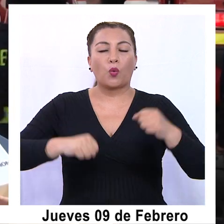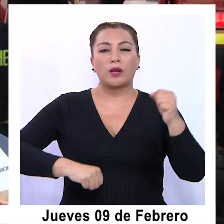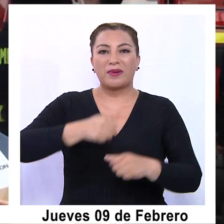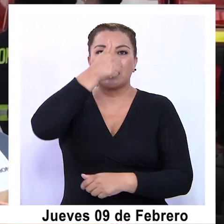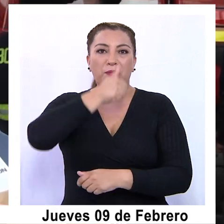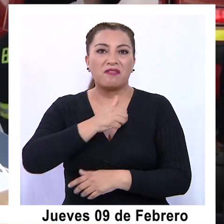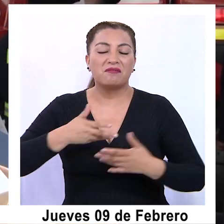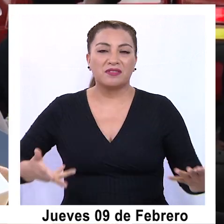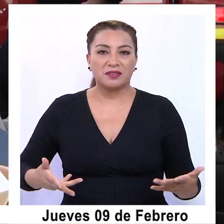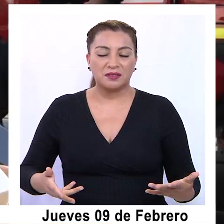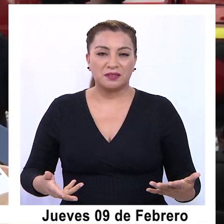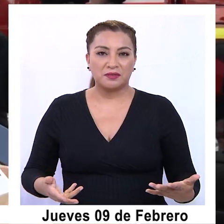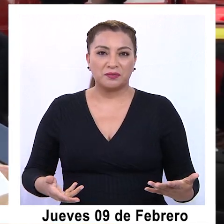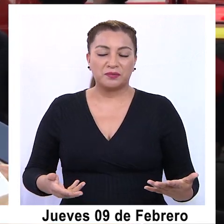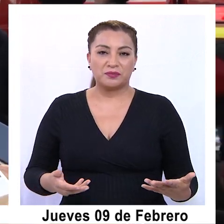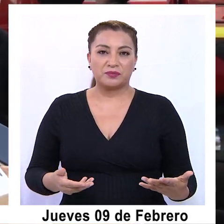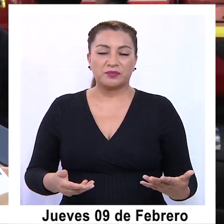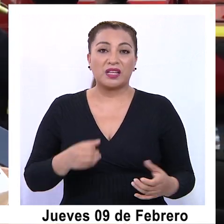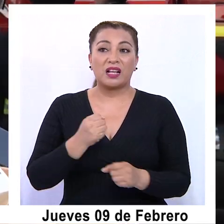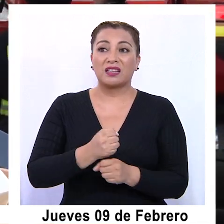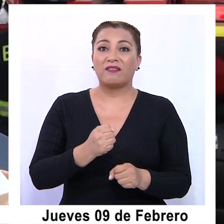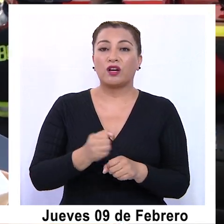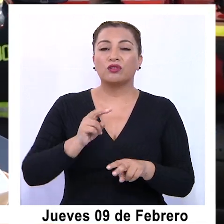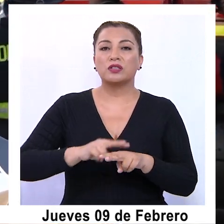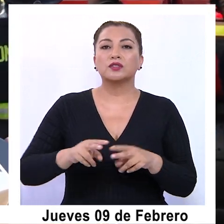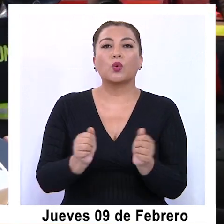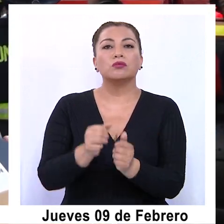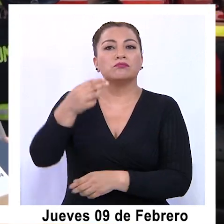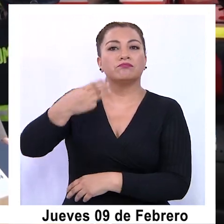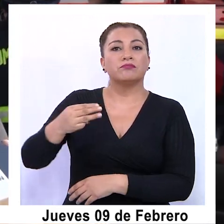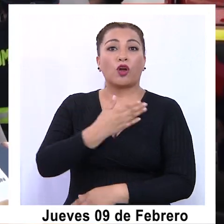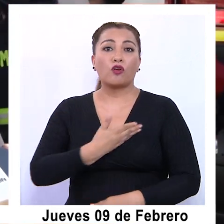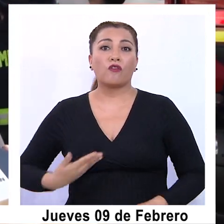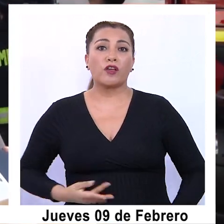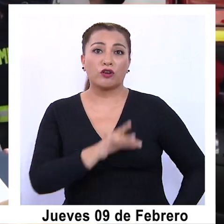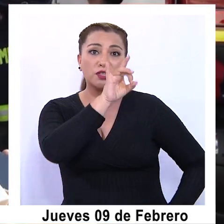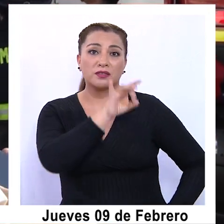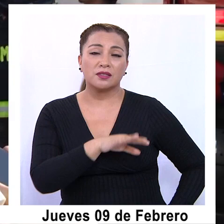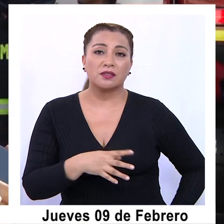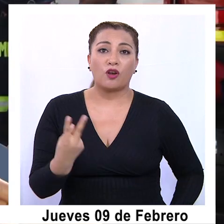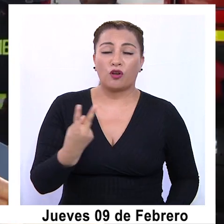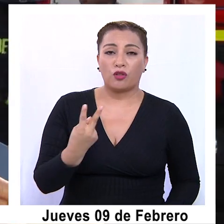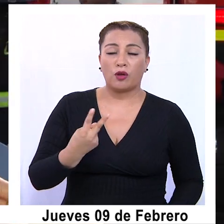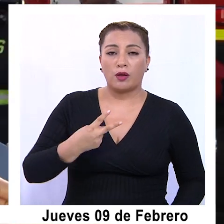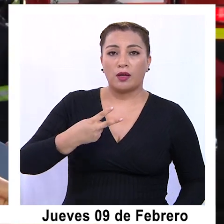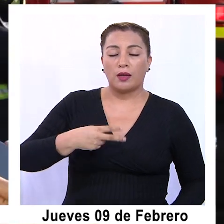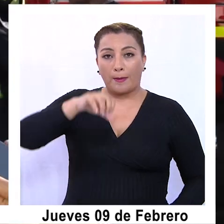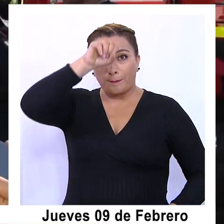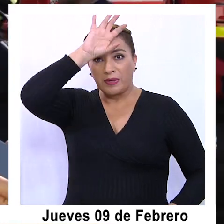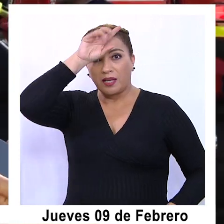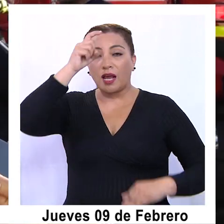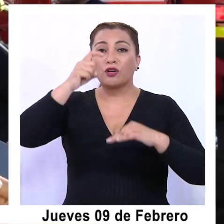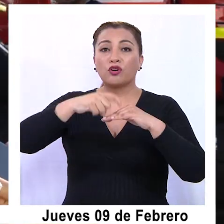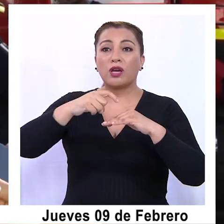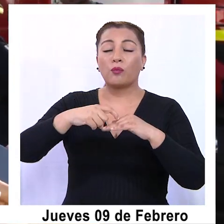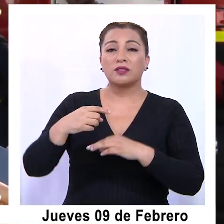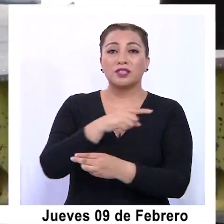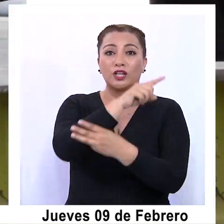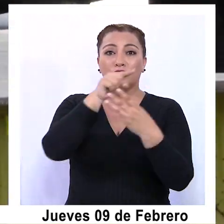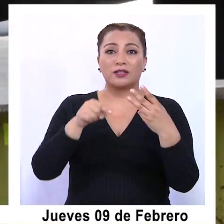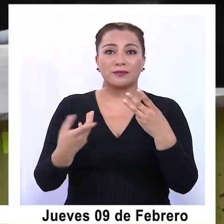privada, de los trabajos que se han hecho con la municipalidad, el gobierno de Chile, Minera Doñanés de Collahuasi, hemos